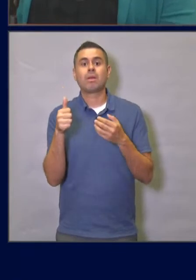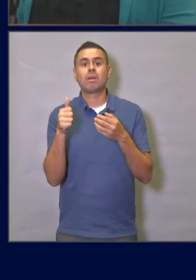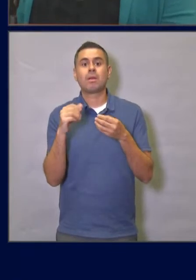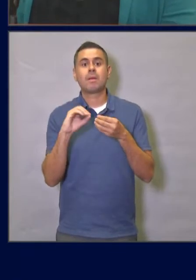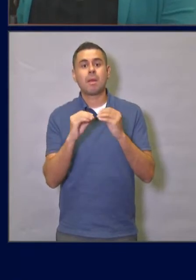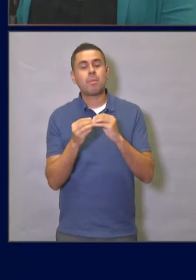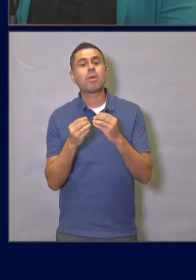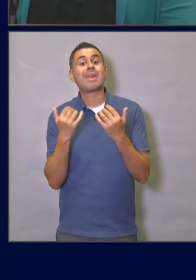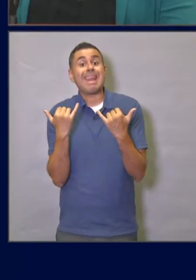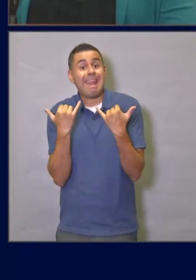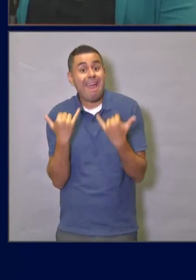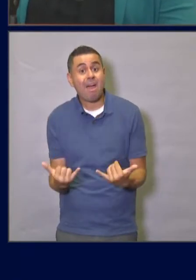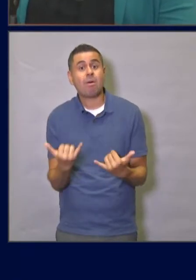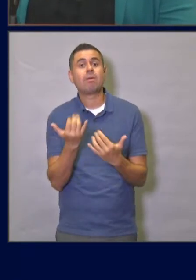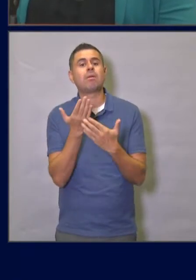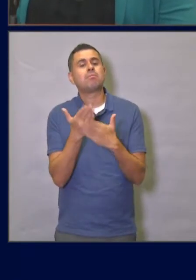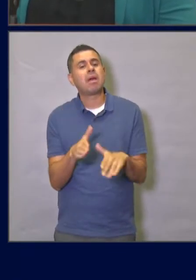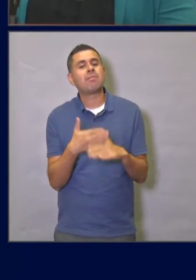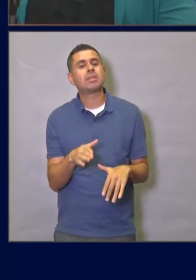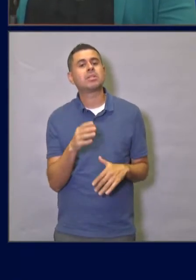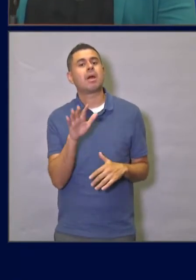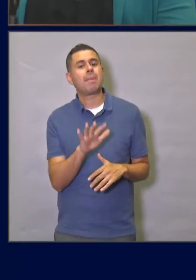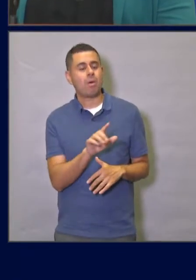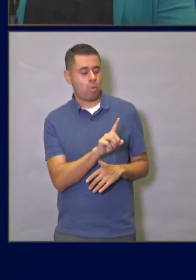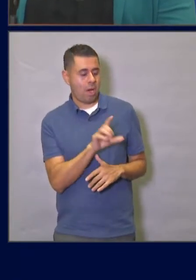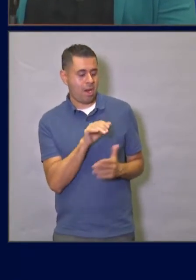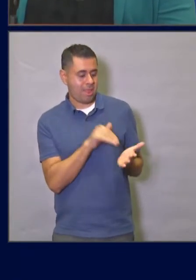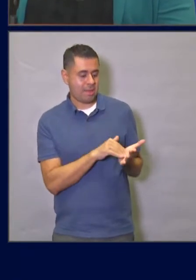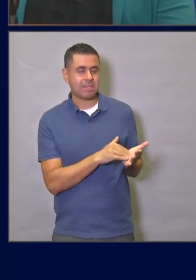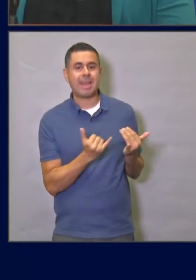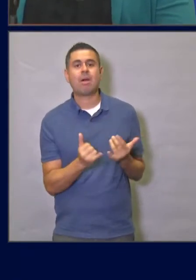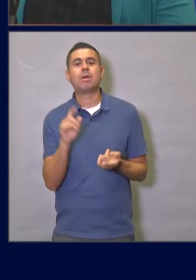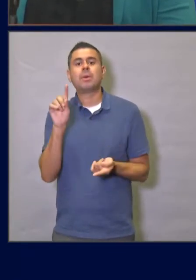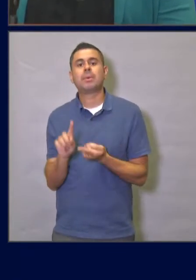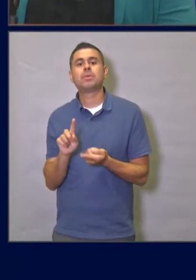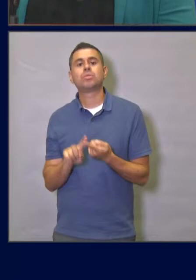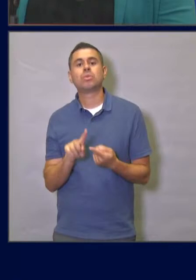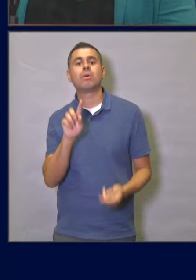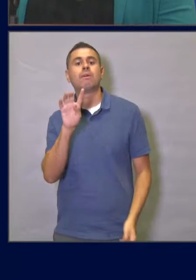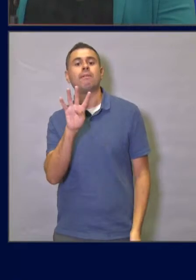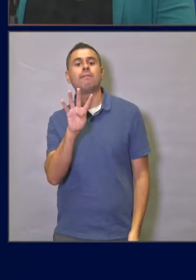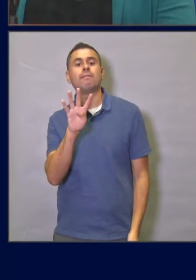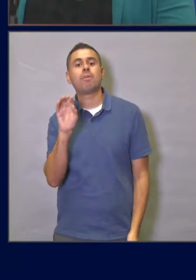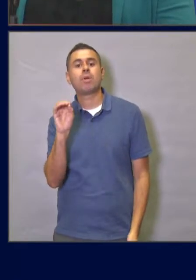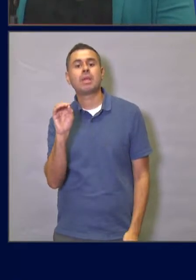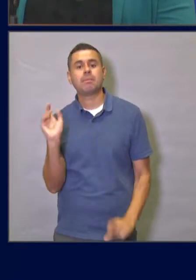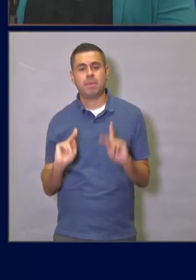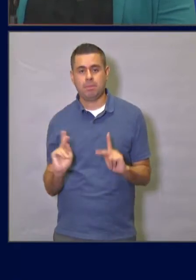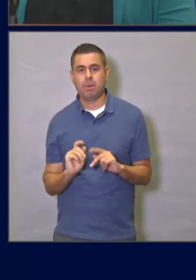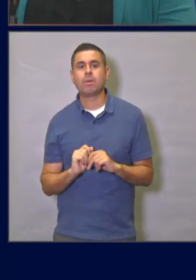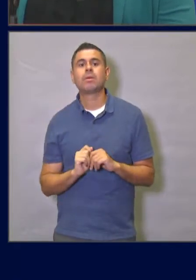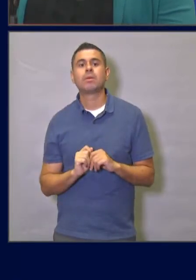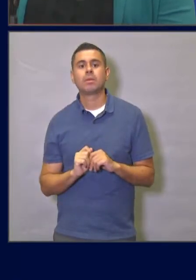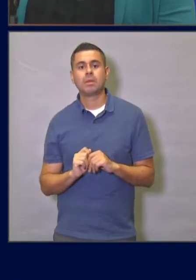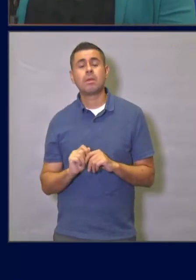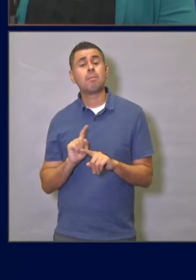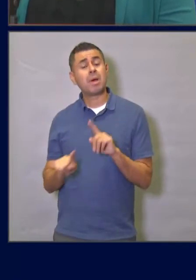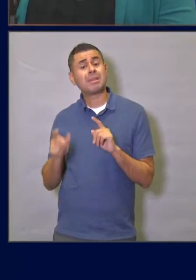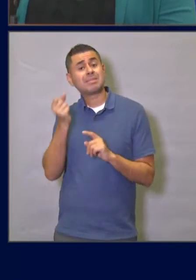un promedio de 40 casos por cada 100,000 personas, el doble que los residentes blancos,